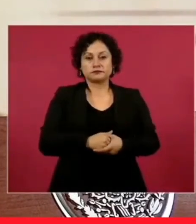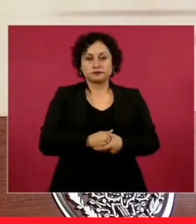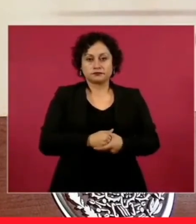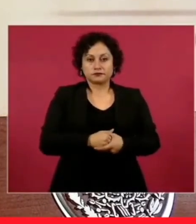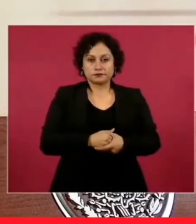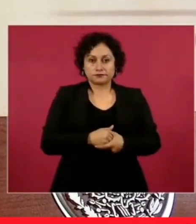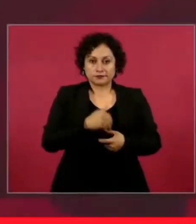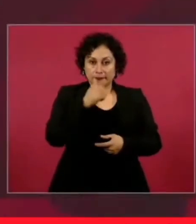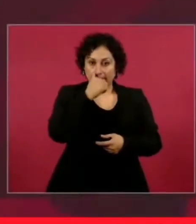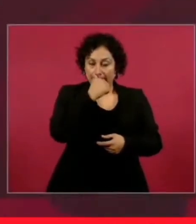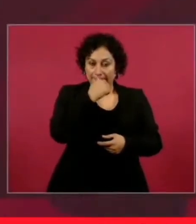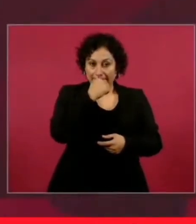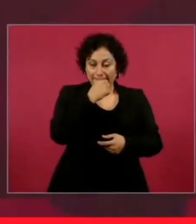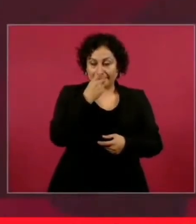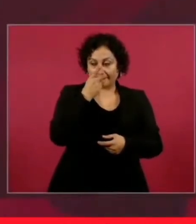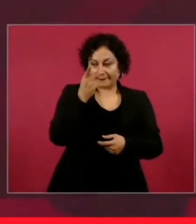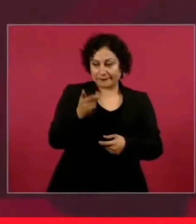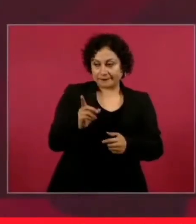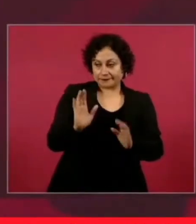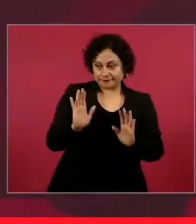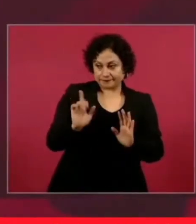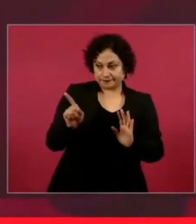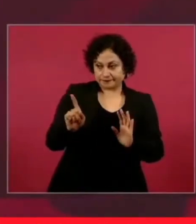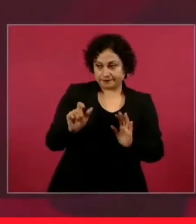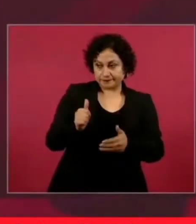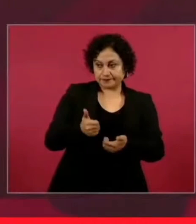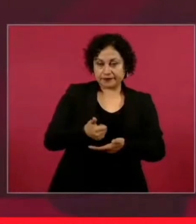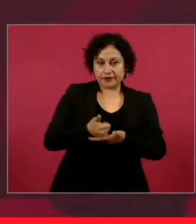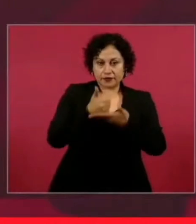su ayudante: aquí,